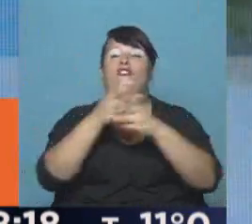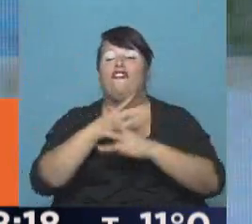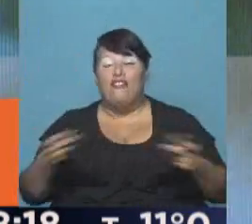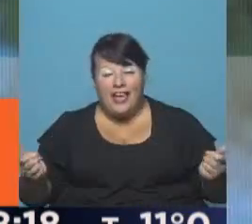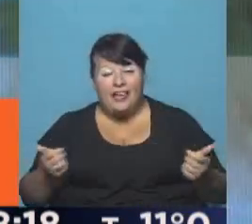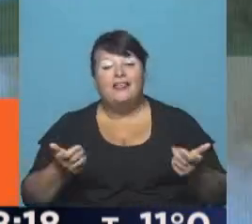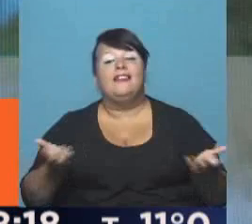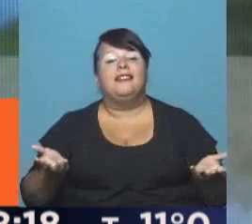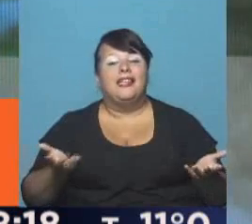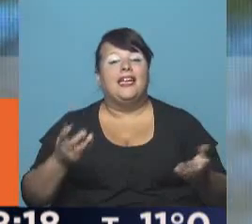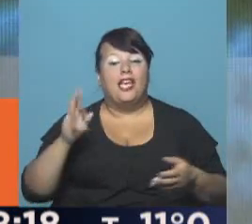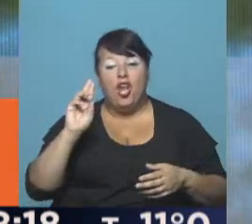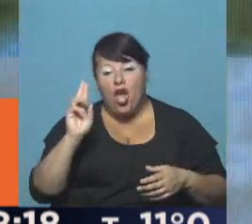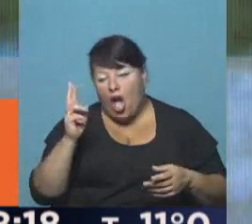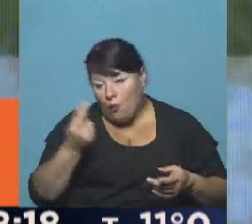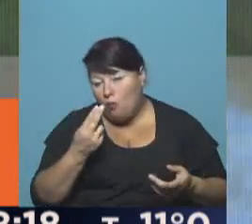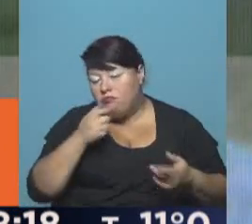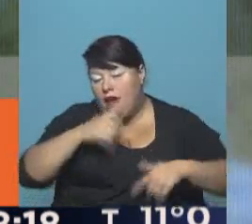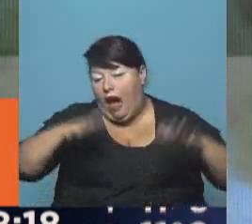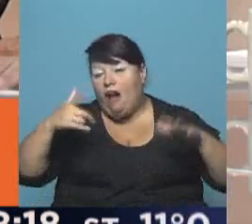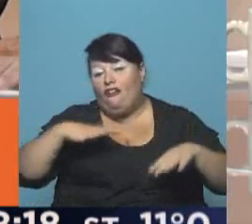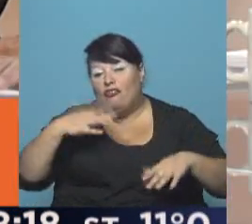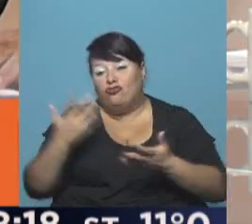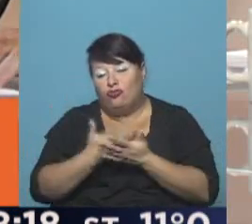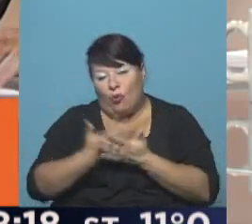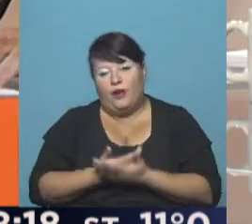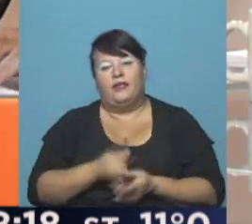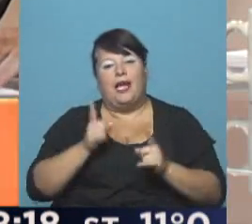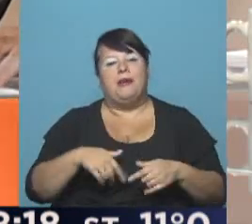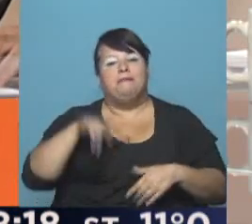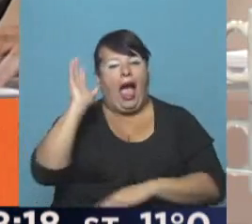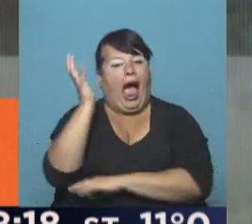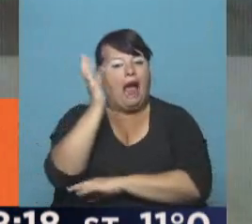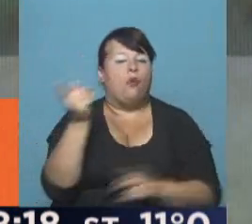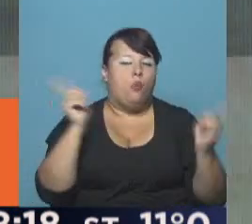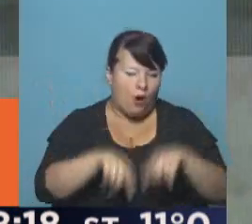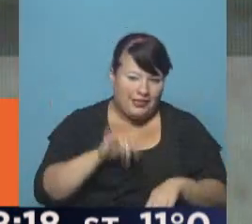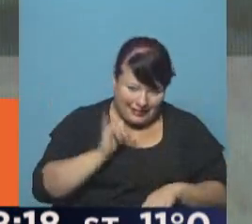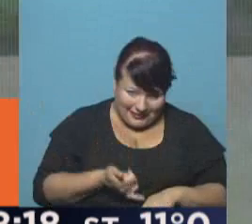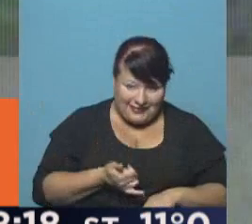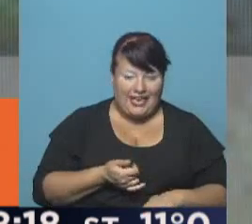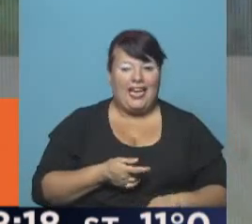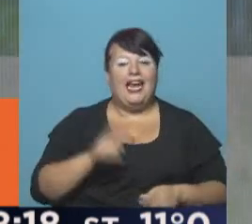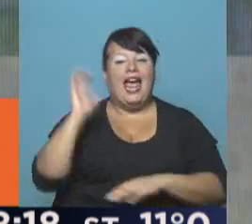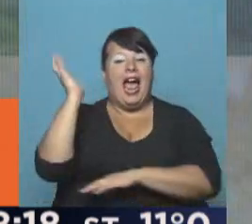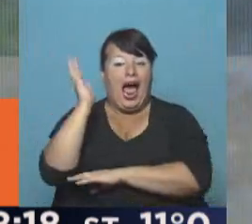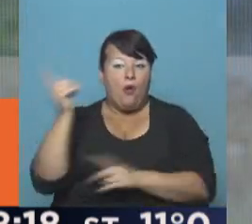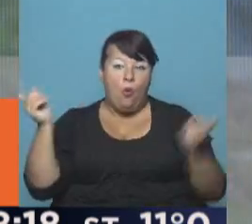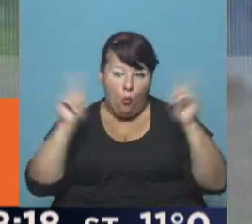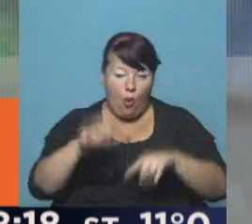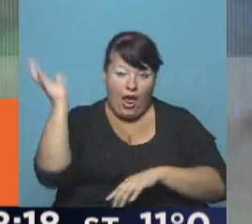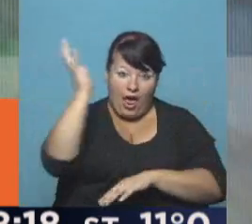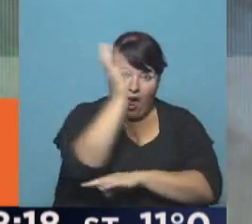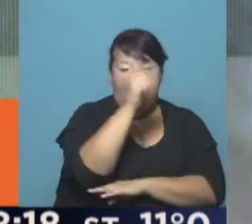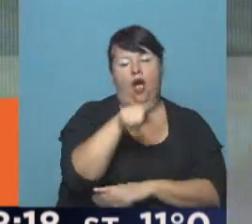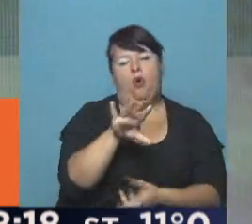no y las víctimas éste quedan y plantar más por supuesto que la reforestación es una